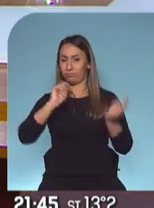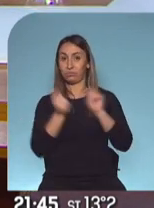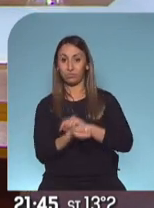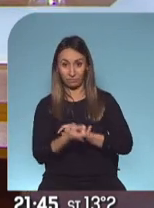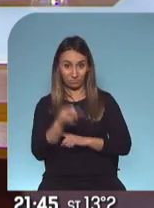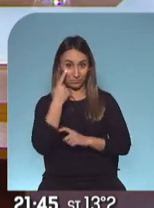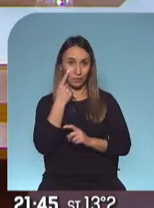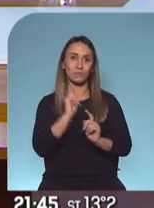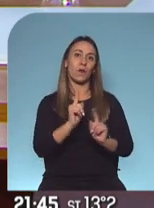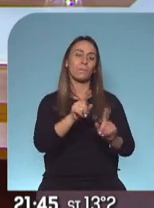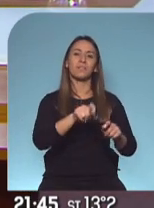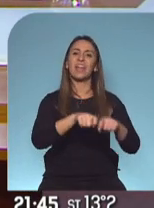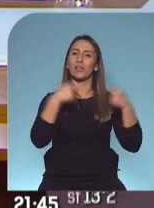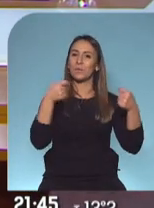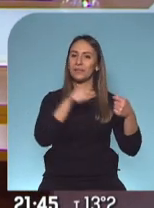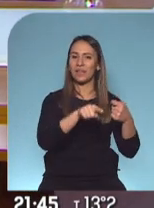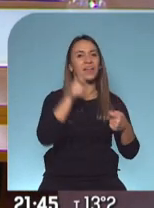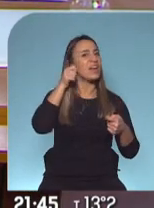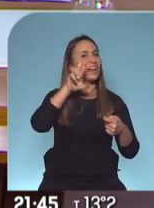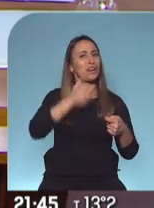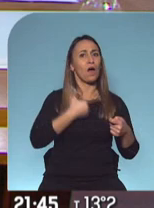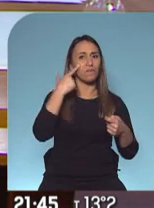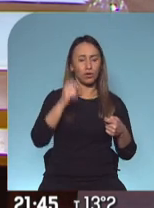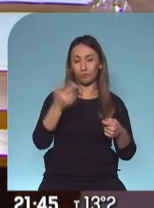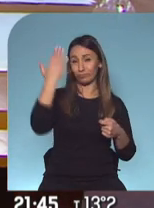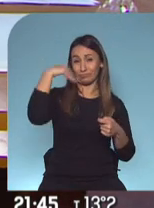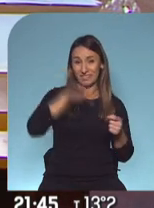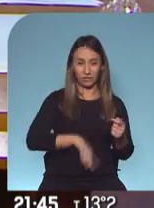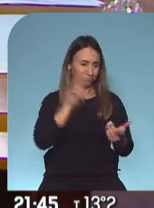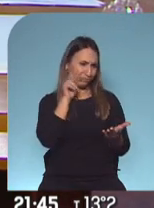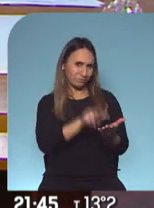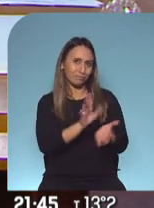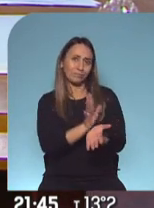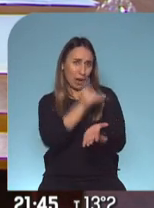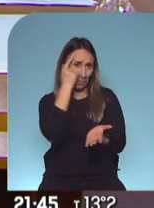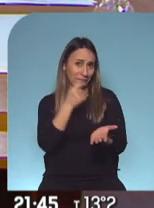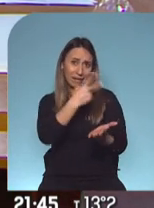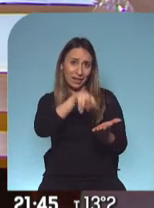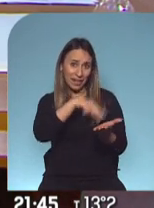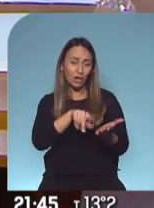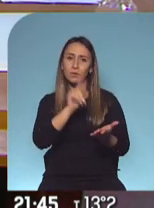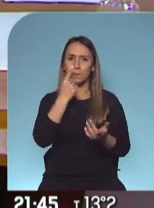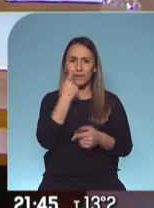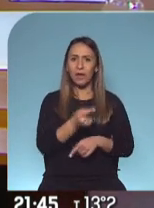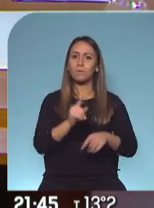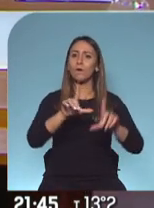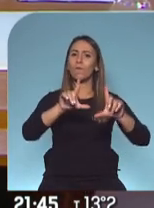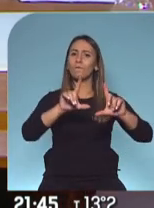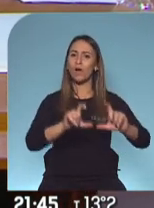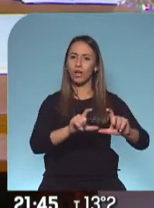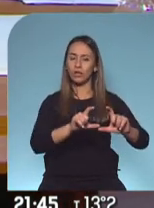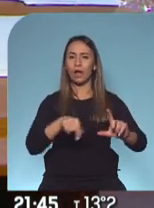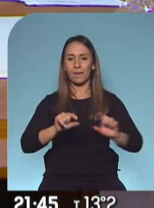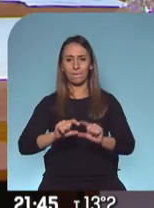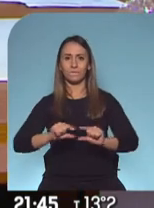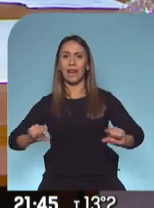del gráfico, revista con la cual muchísimo aprendimos a leer. En esa época, la foto. Hoy, ¿qué se hace en las tapas? La frase